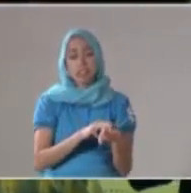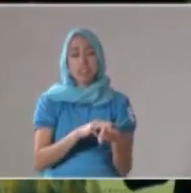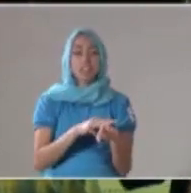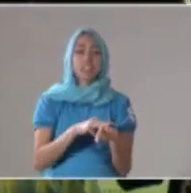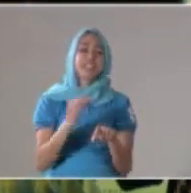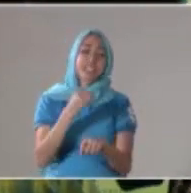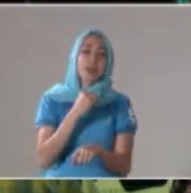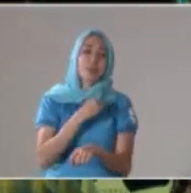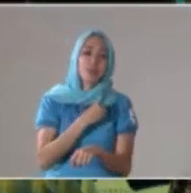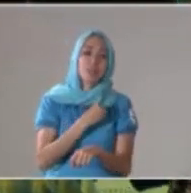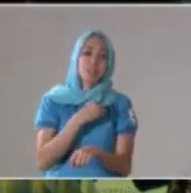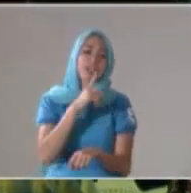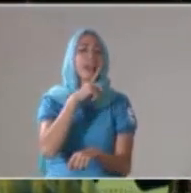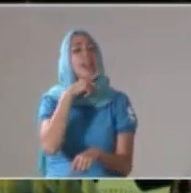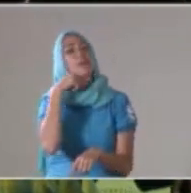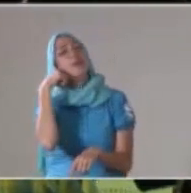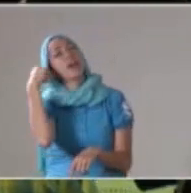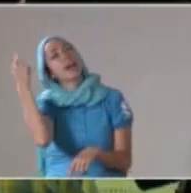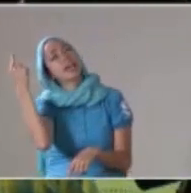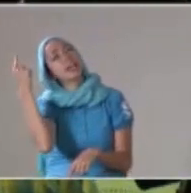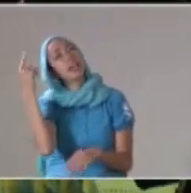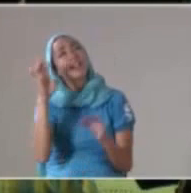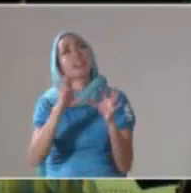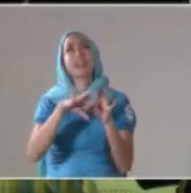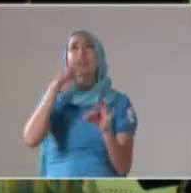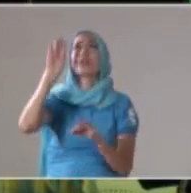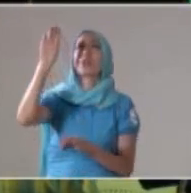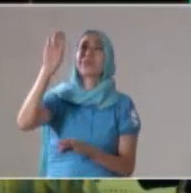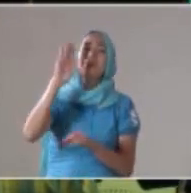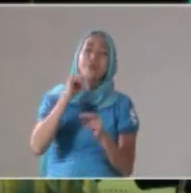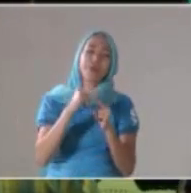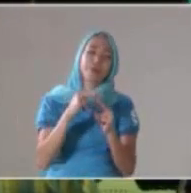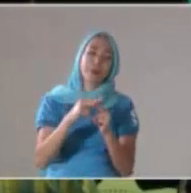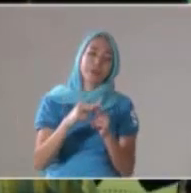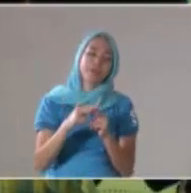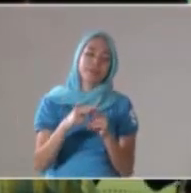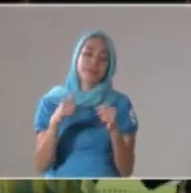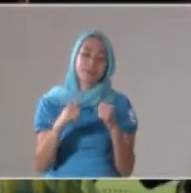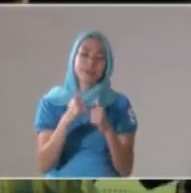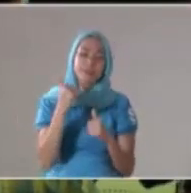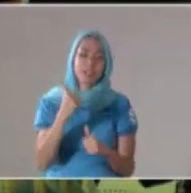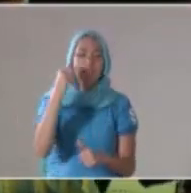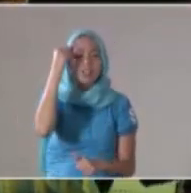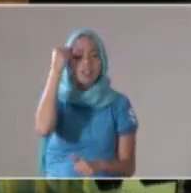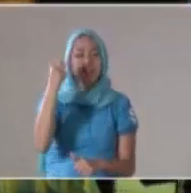Nosotros nos queremos enamorar de tu nombre cada día más.